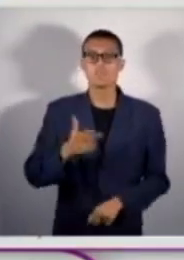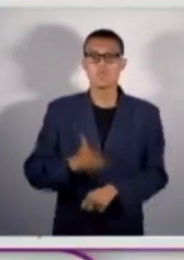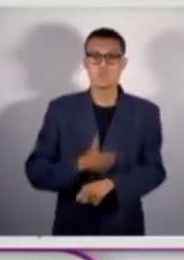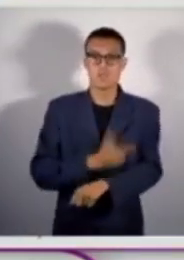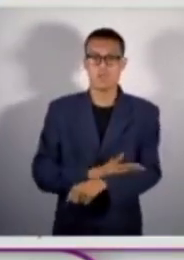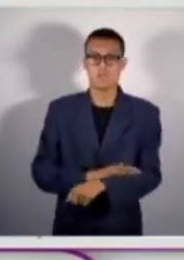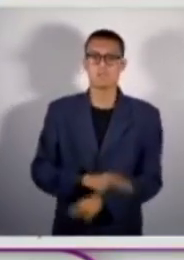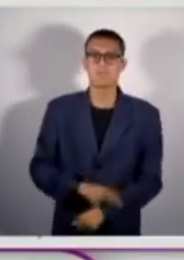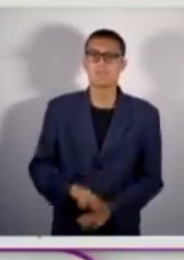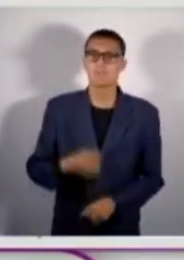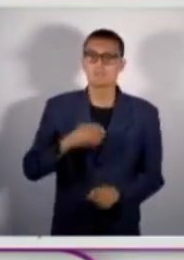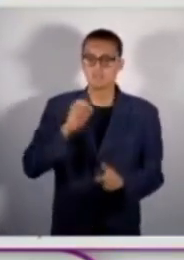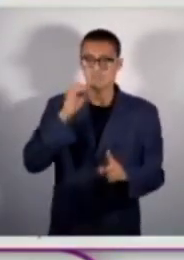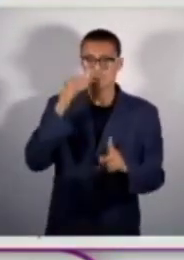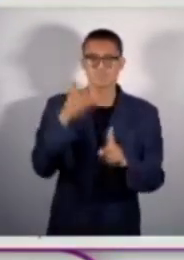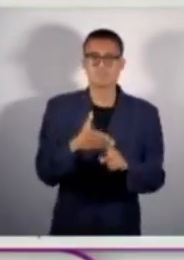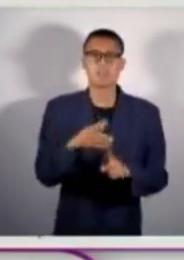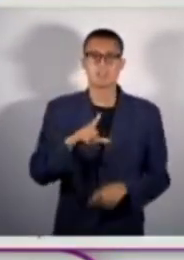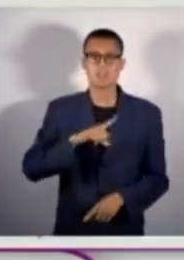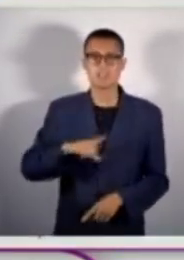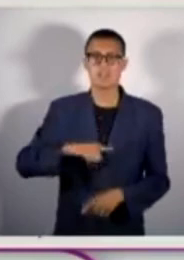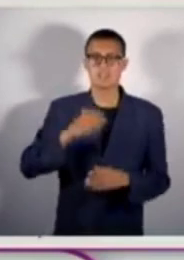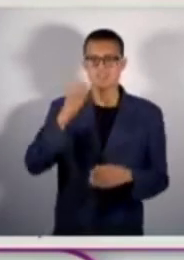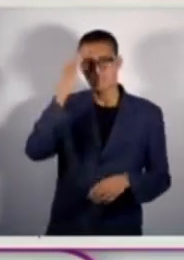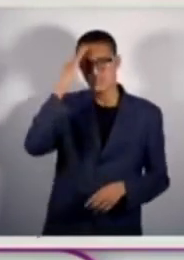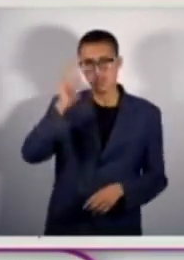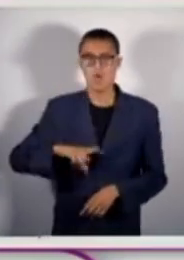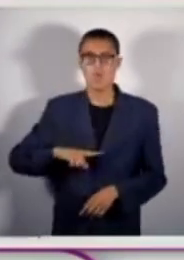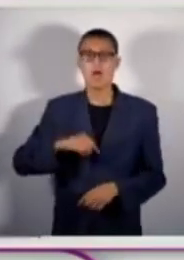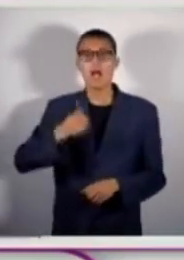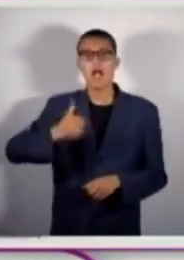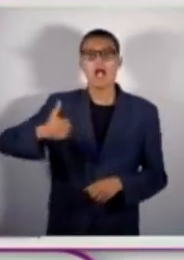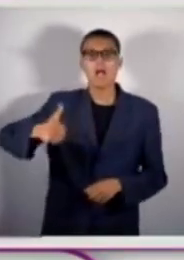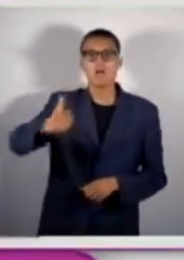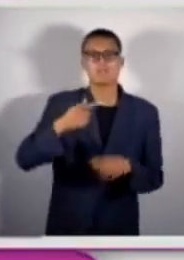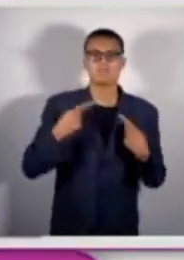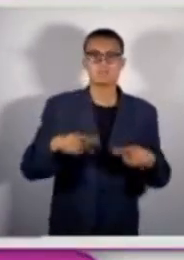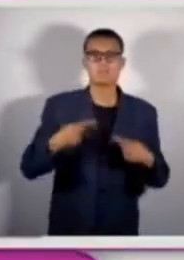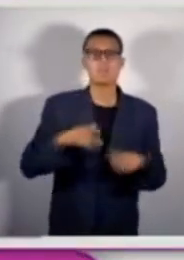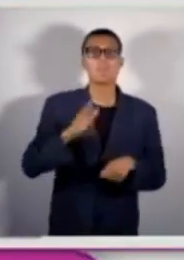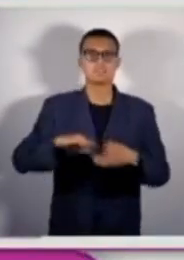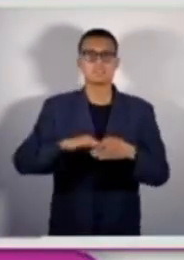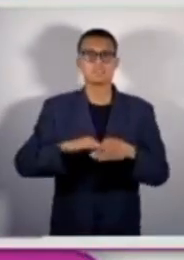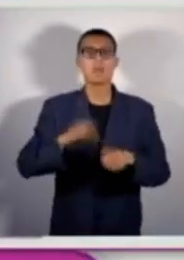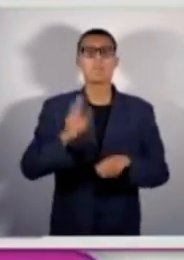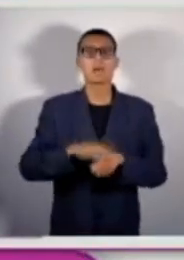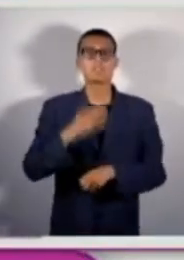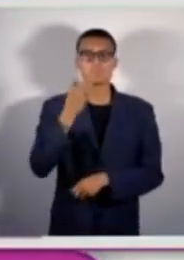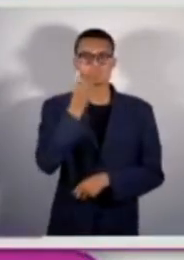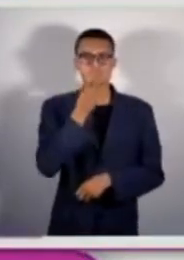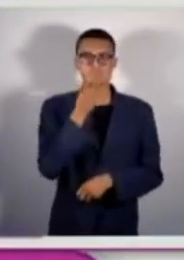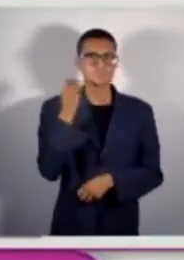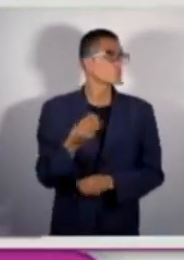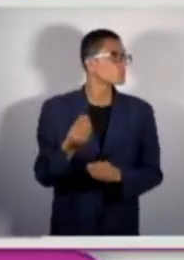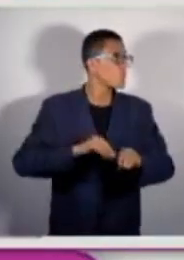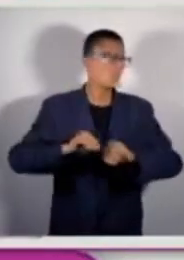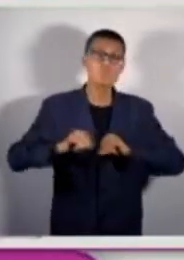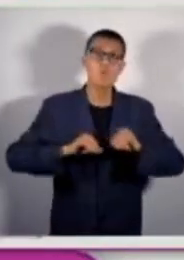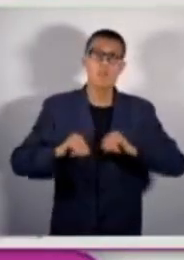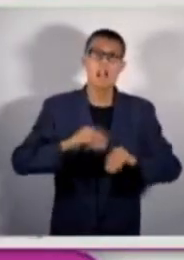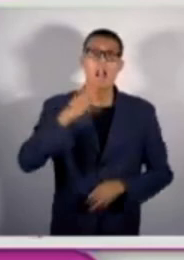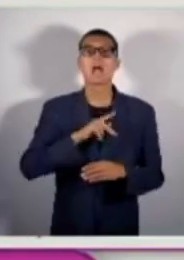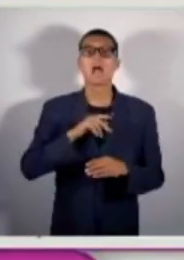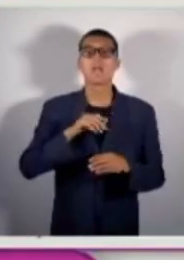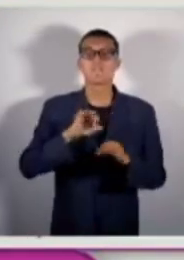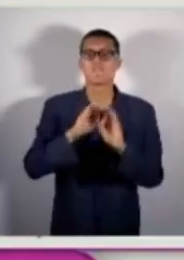El eje central de mi gobierno será cada una de las personas, más cercano y más eficaz. Hay mucho por hacer. León es